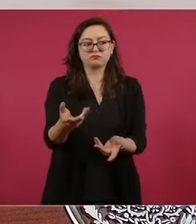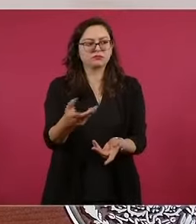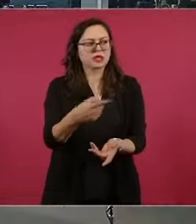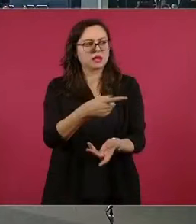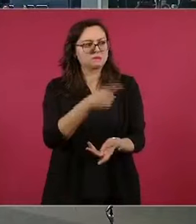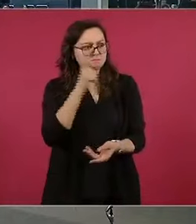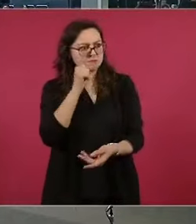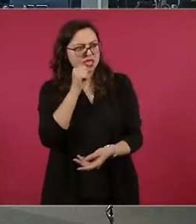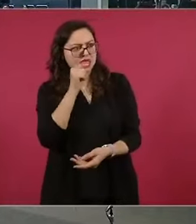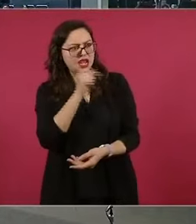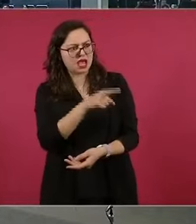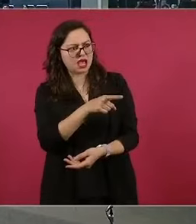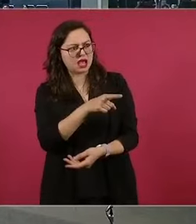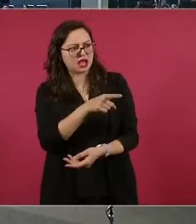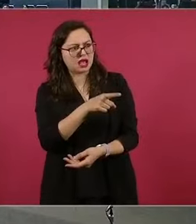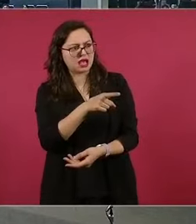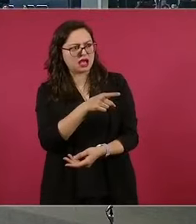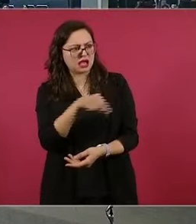Mañana vamos a estar en…